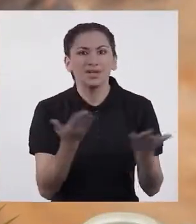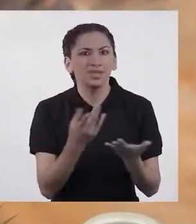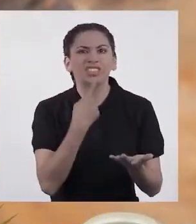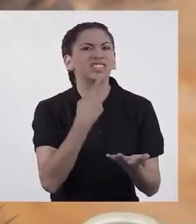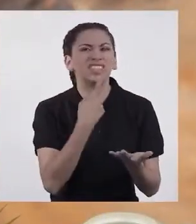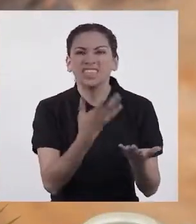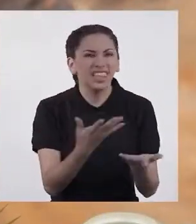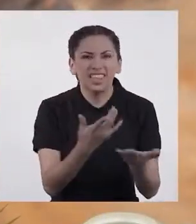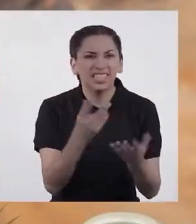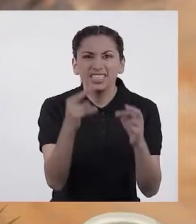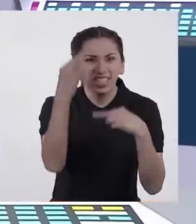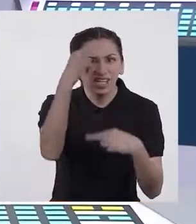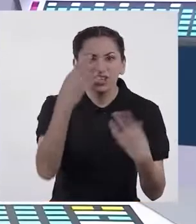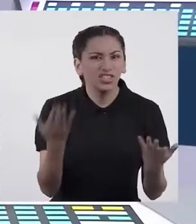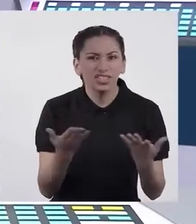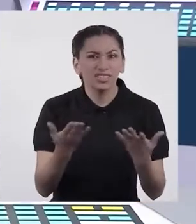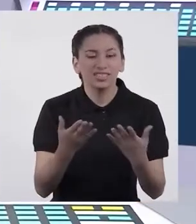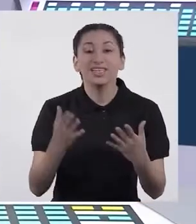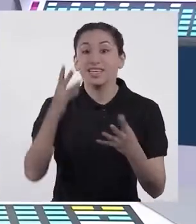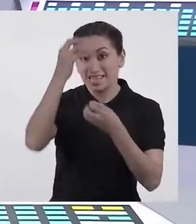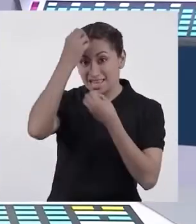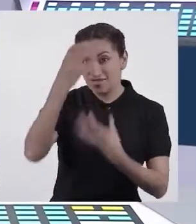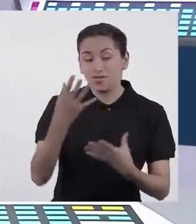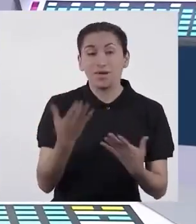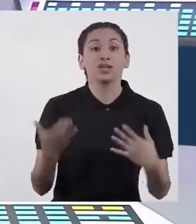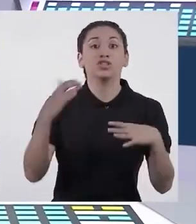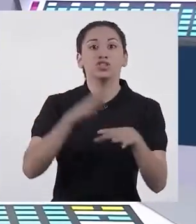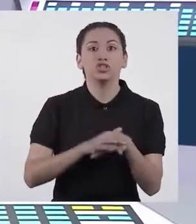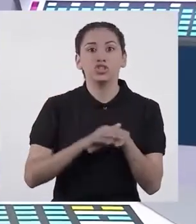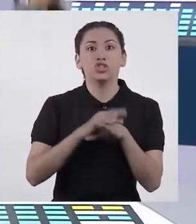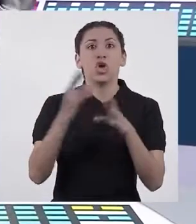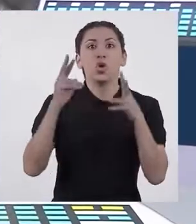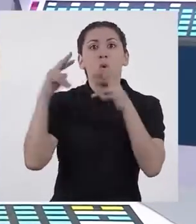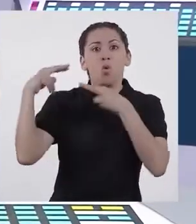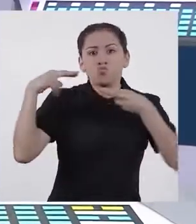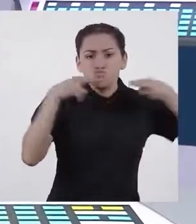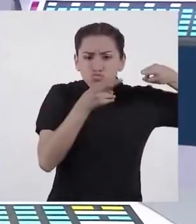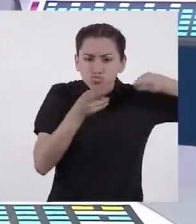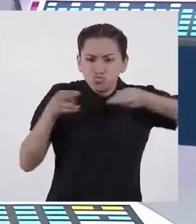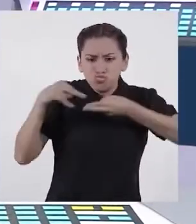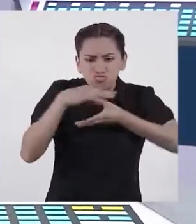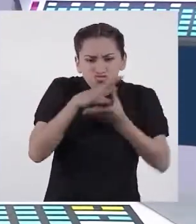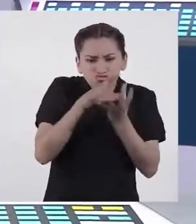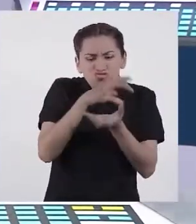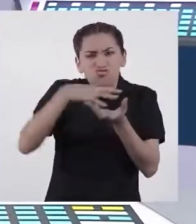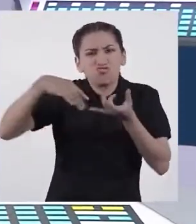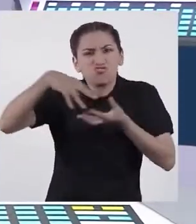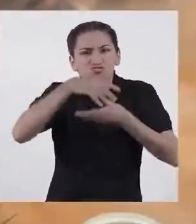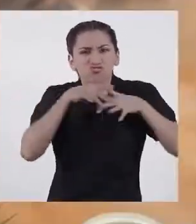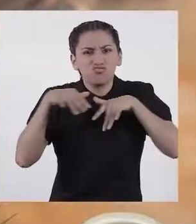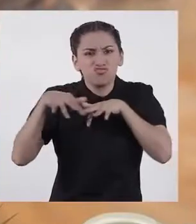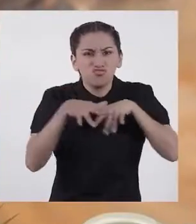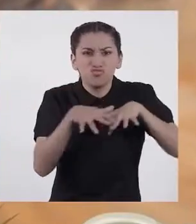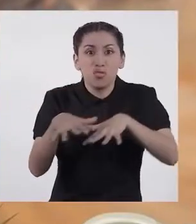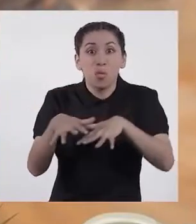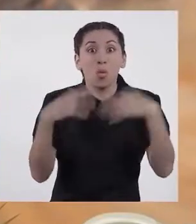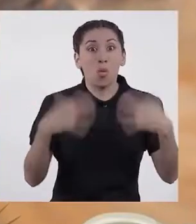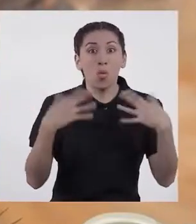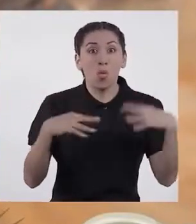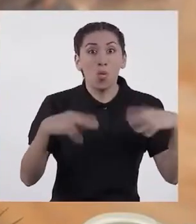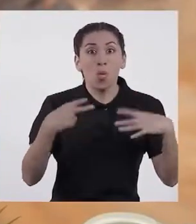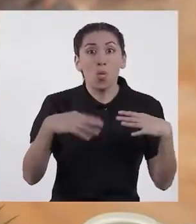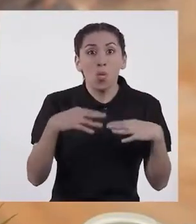en la noticia que leíste? Informaba sobre la caída de un huaico. ¿Un